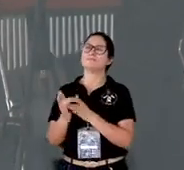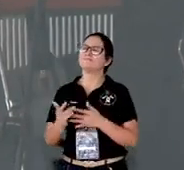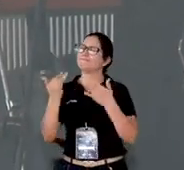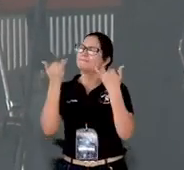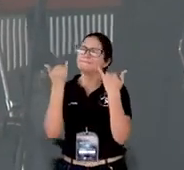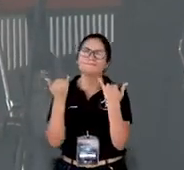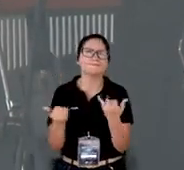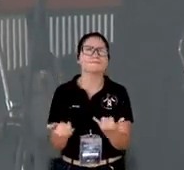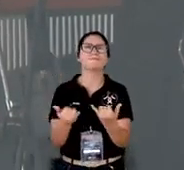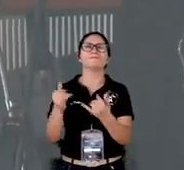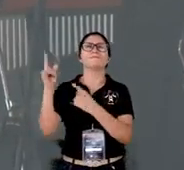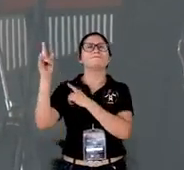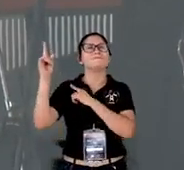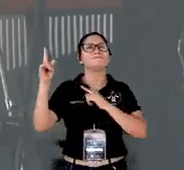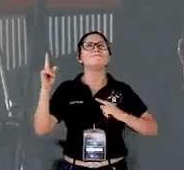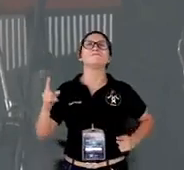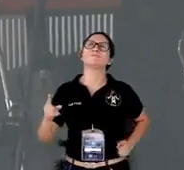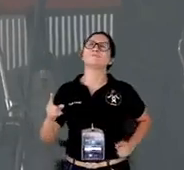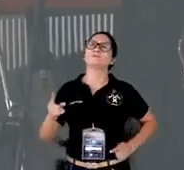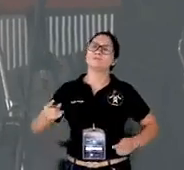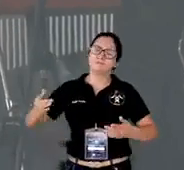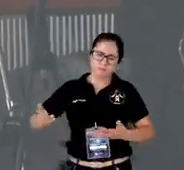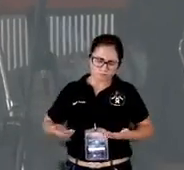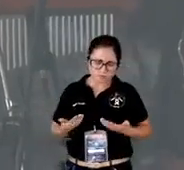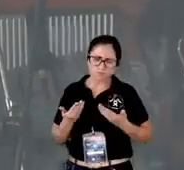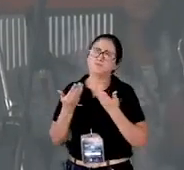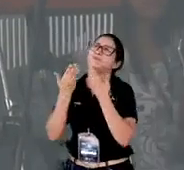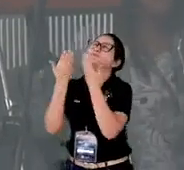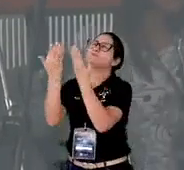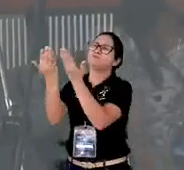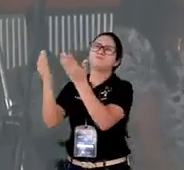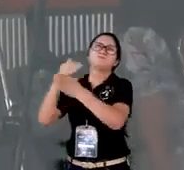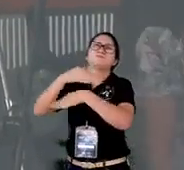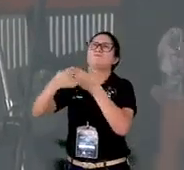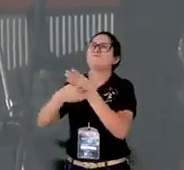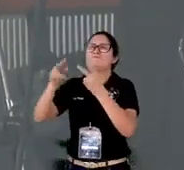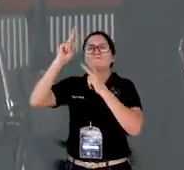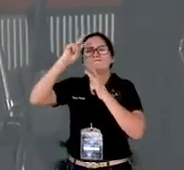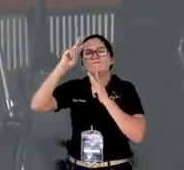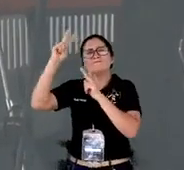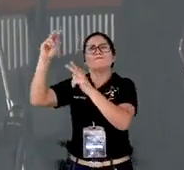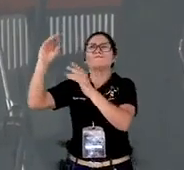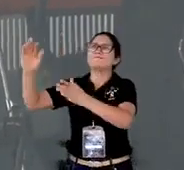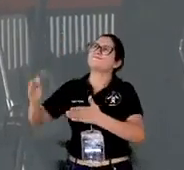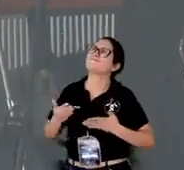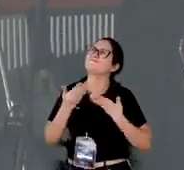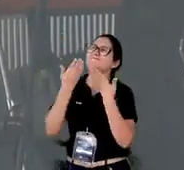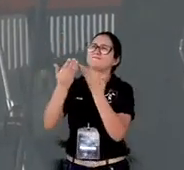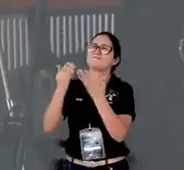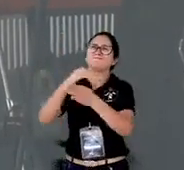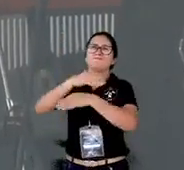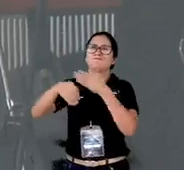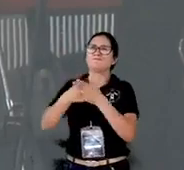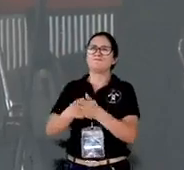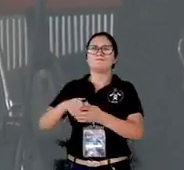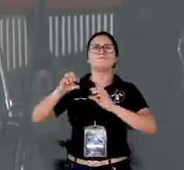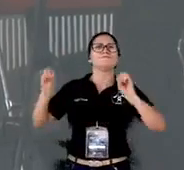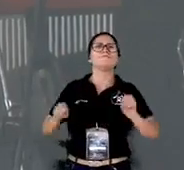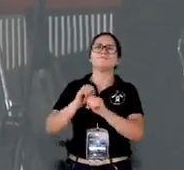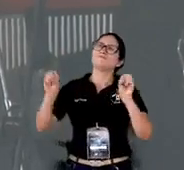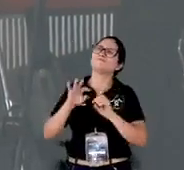Queremos, Dios del cielo, que recibas toda la honra, que reciba toda la gloria, Señor,